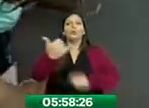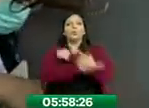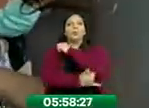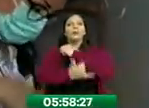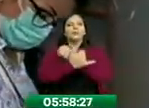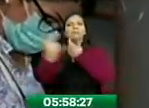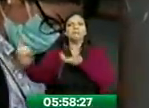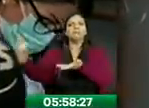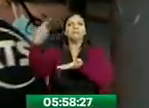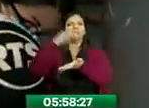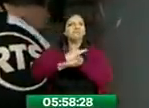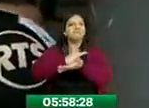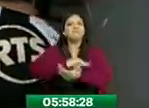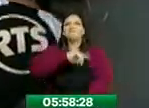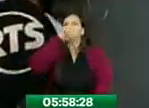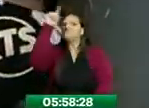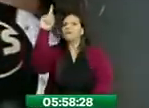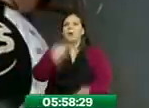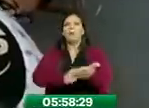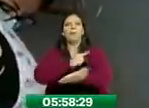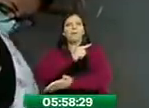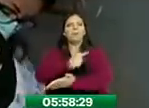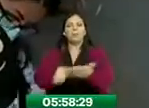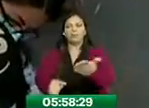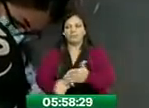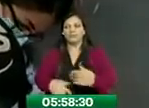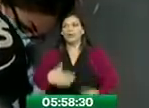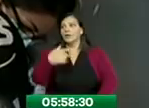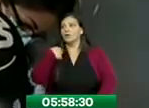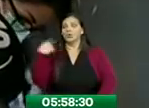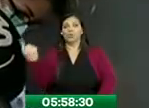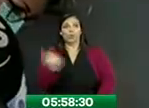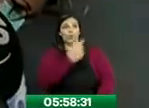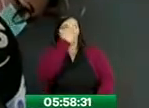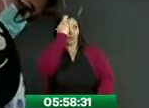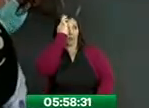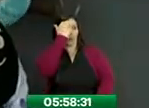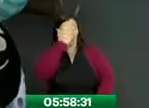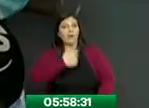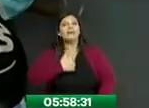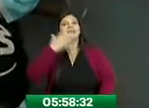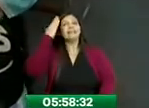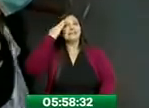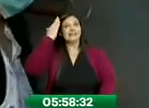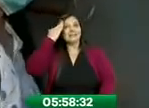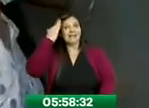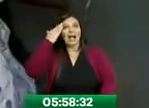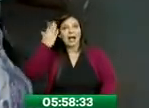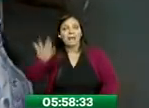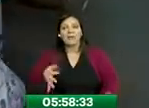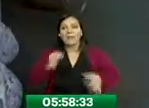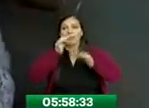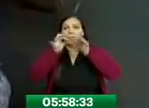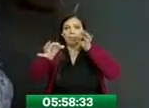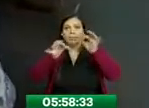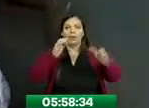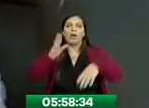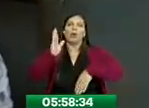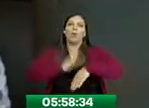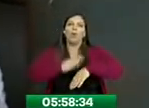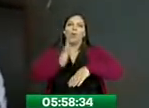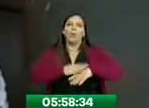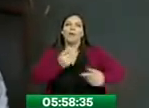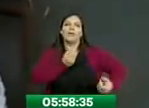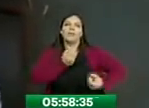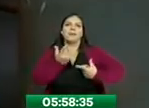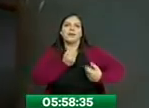porque... en estos momentos el virus se está propagando por culpa de nosotros los inmigrantes.